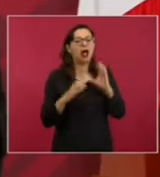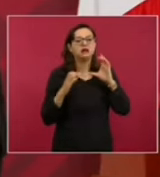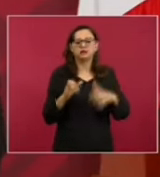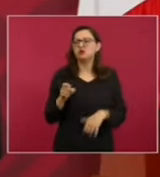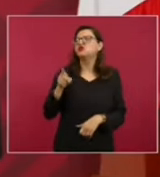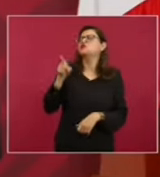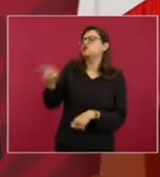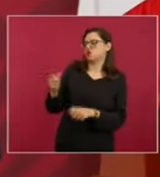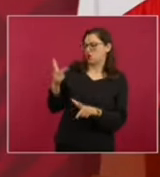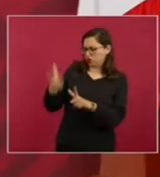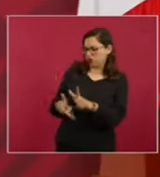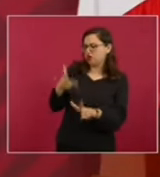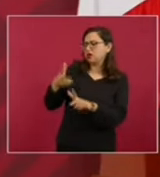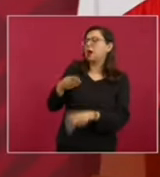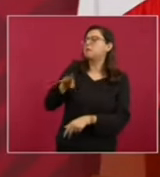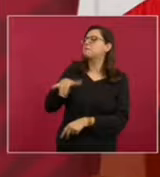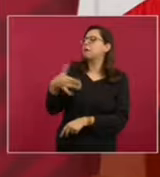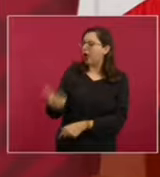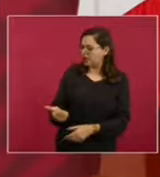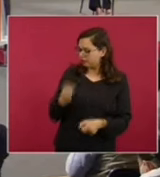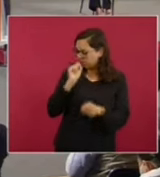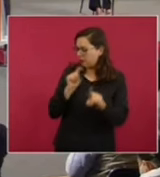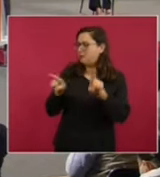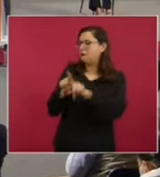todos son iguales, todo es lo mismo.